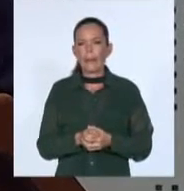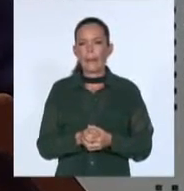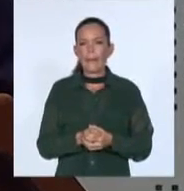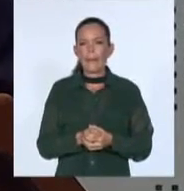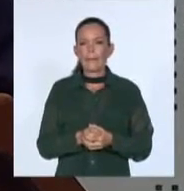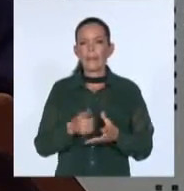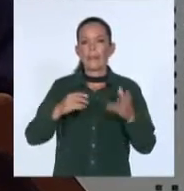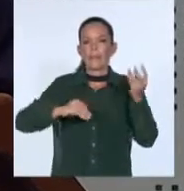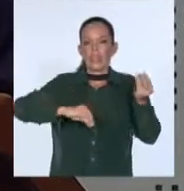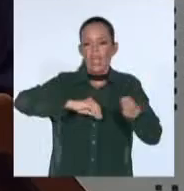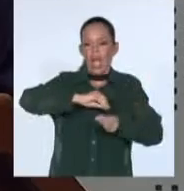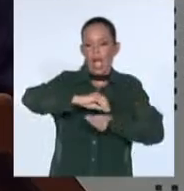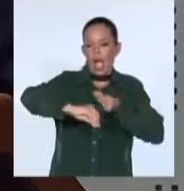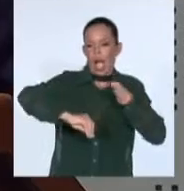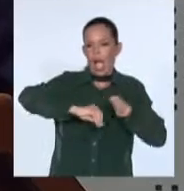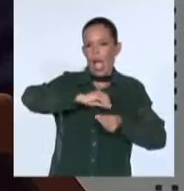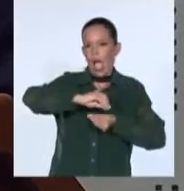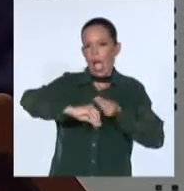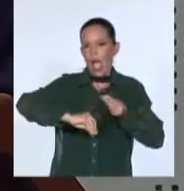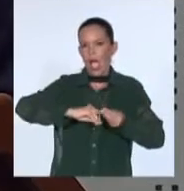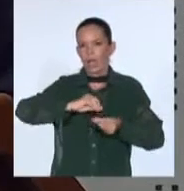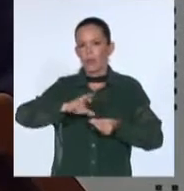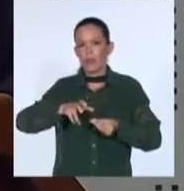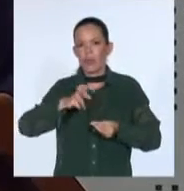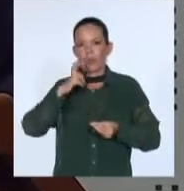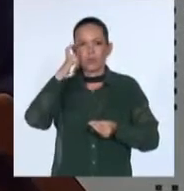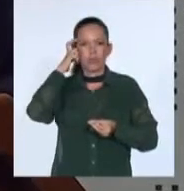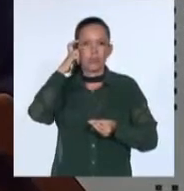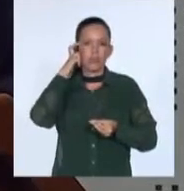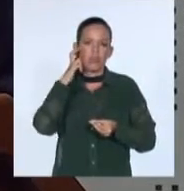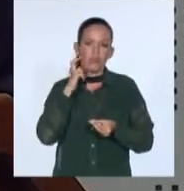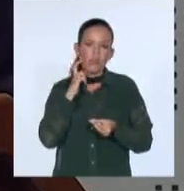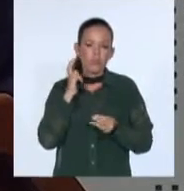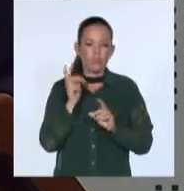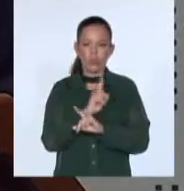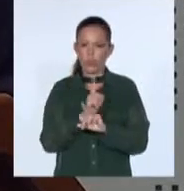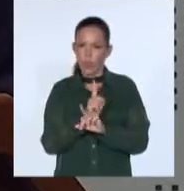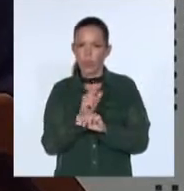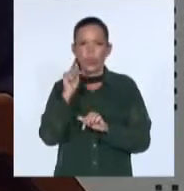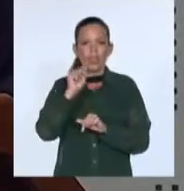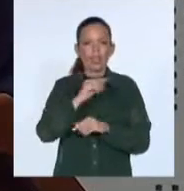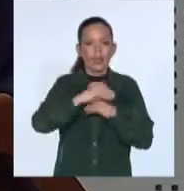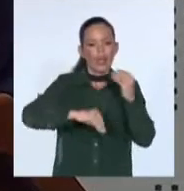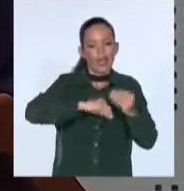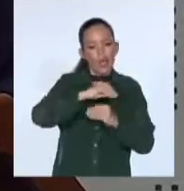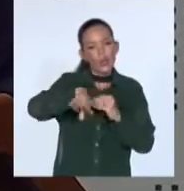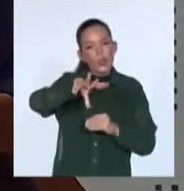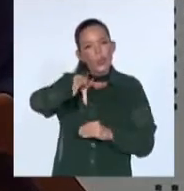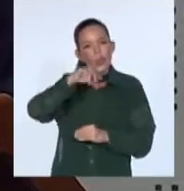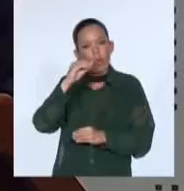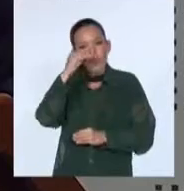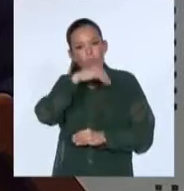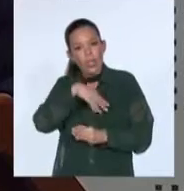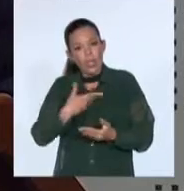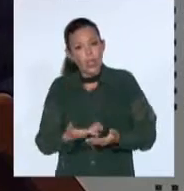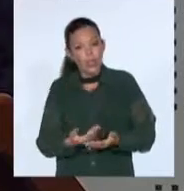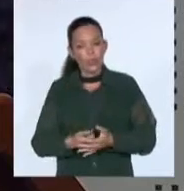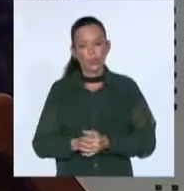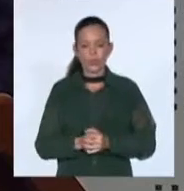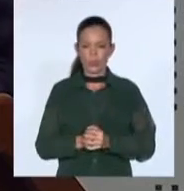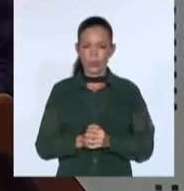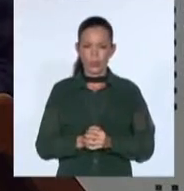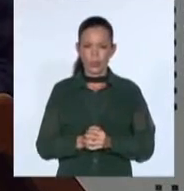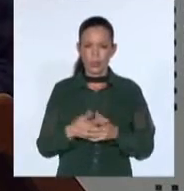cambio, son cambios de época. Y creo que es una gran definición para poder entender lo que nos está pasando.